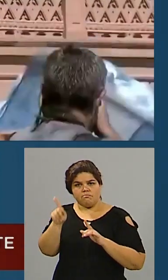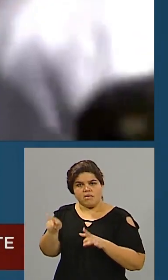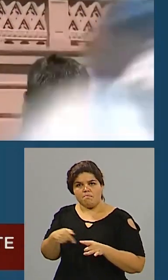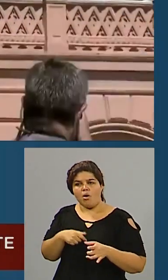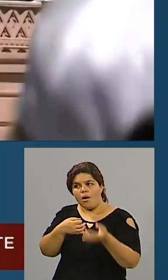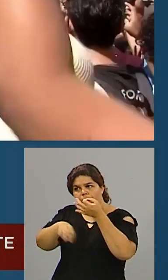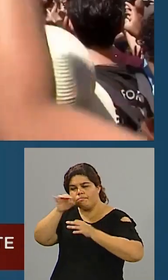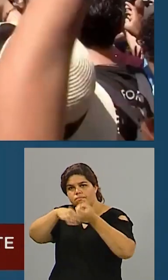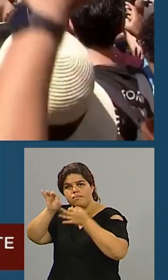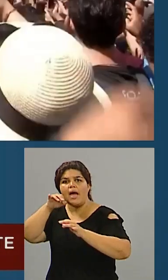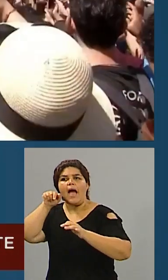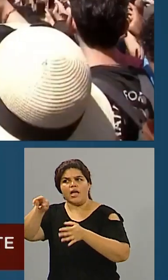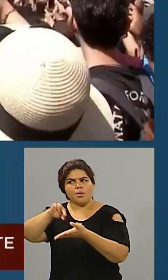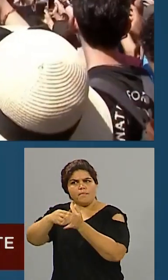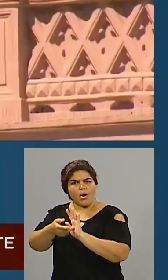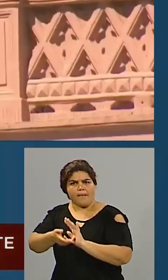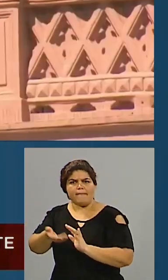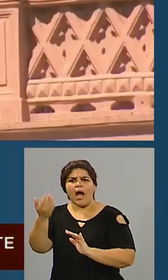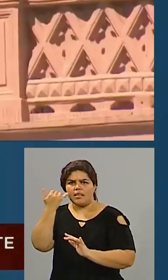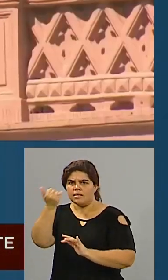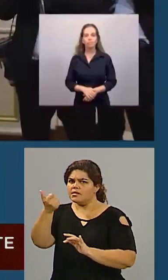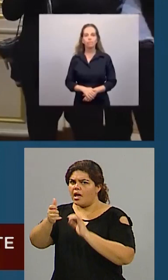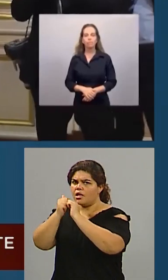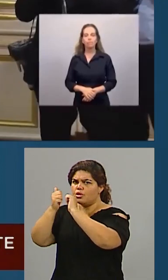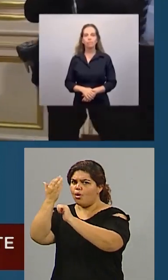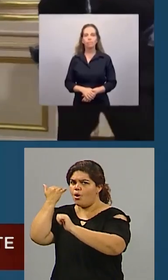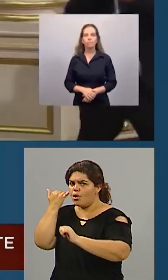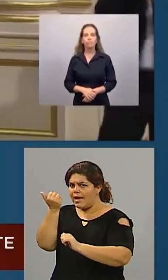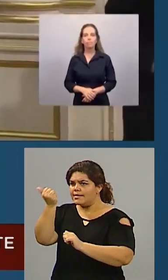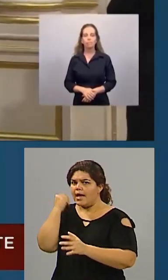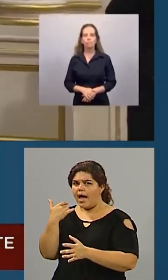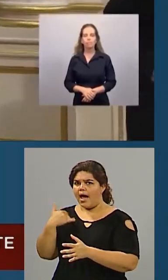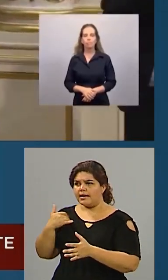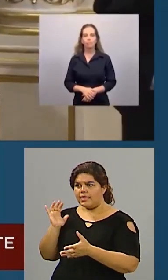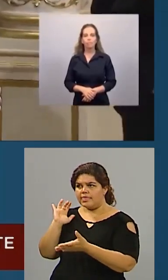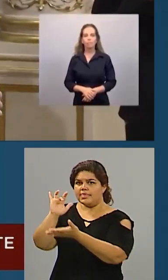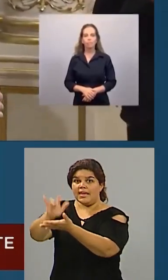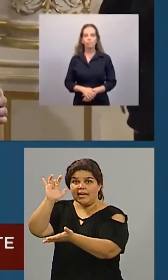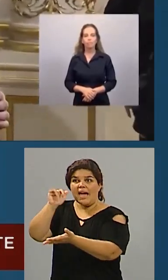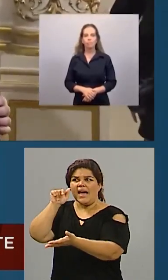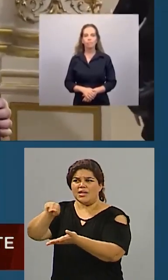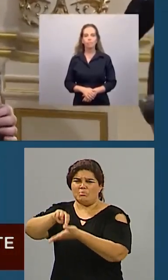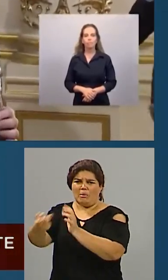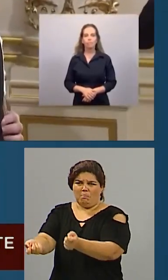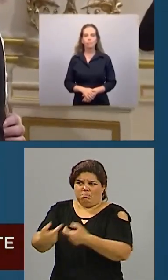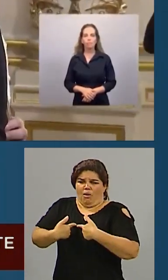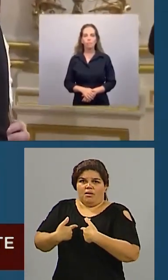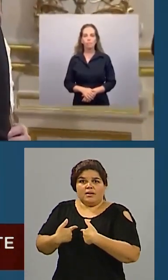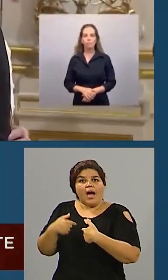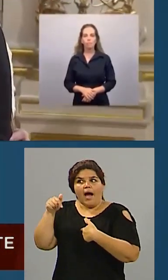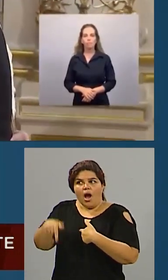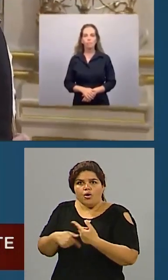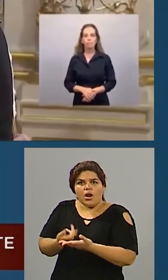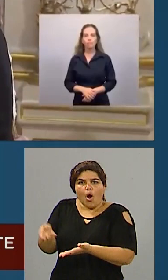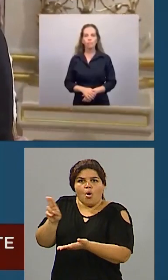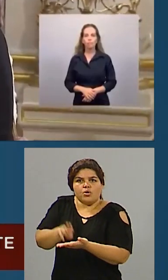conflictos de Medio Oriente y lo pagamos muy caro, en vidas humanas. Son cosas con las cuales no se puede jugar y hay que